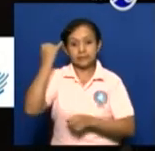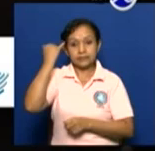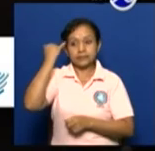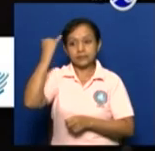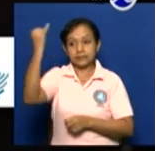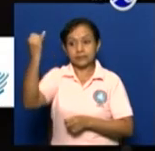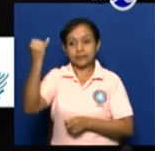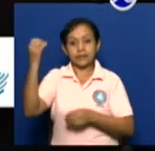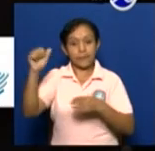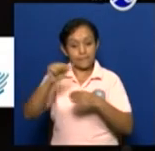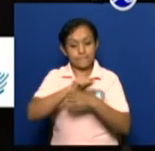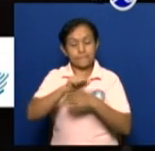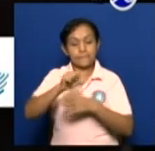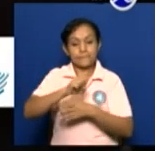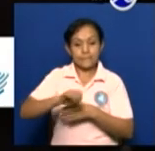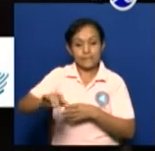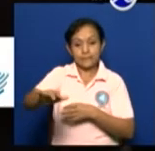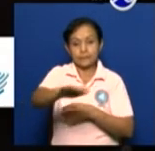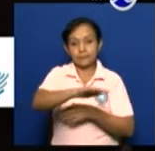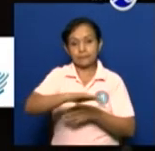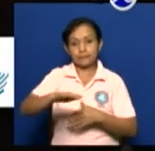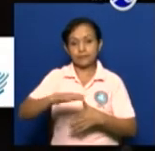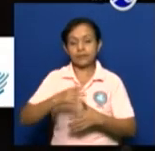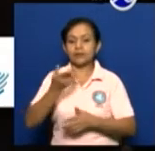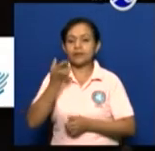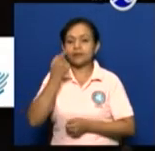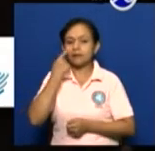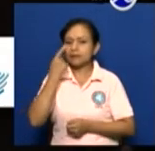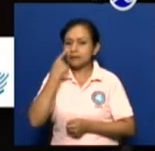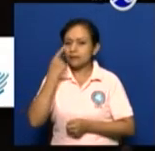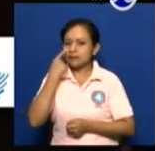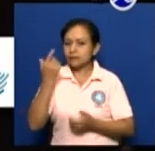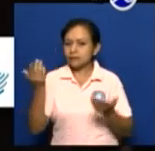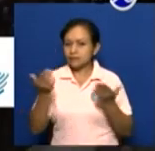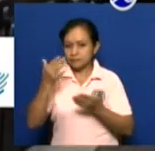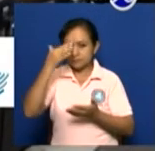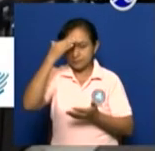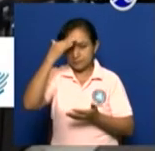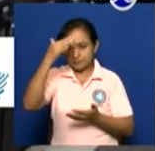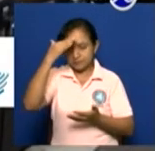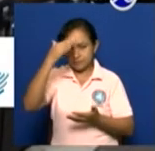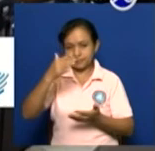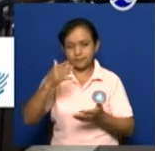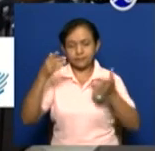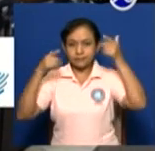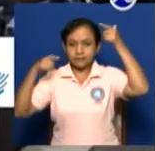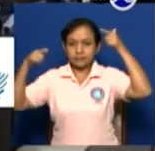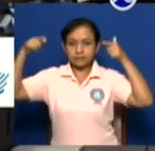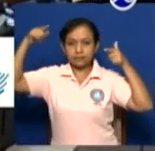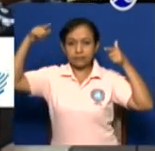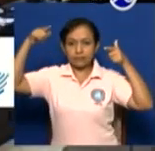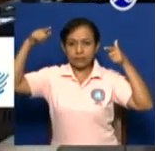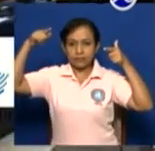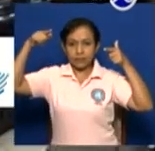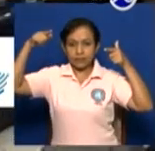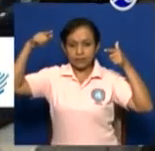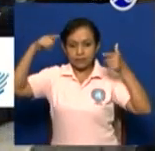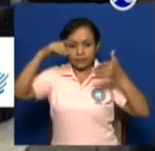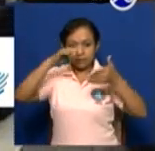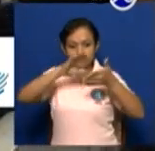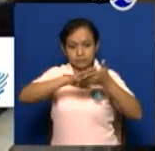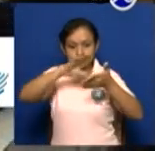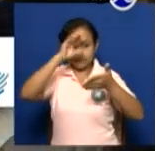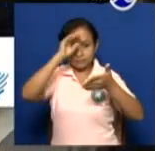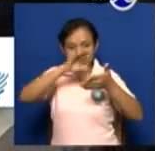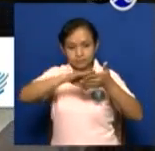a la práctica social. Fíjense, en México, Sandino se adiestró en el arte